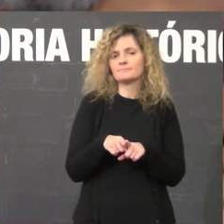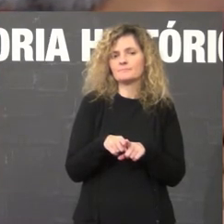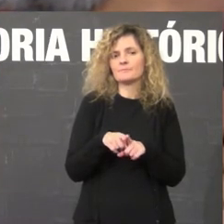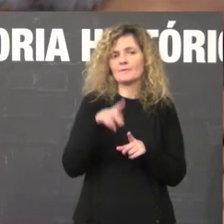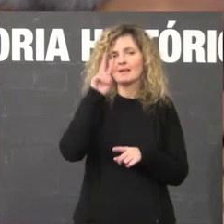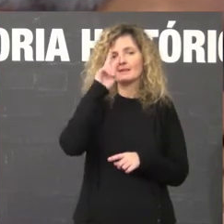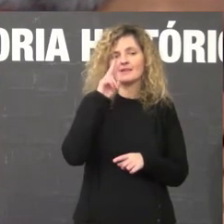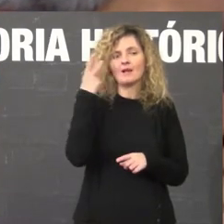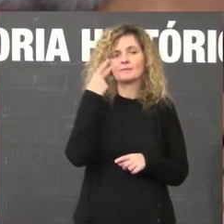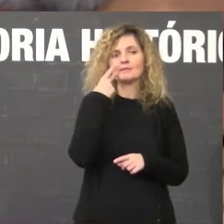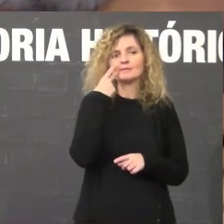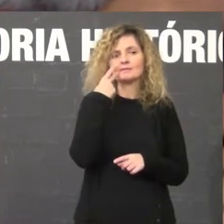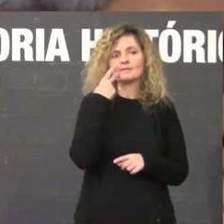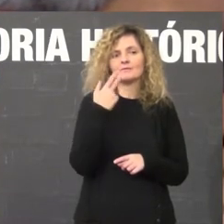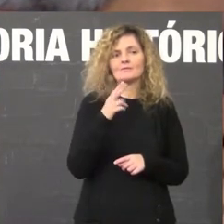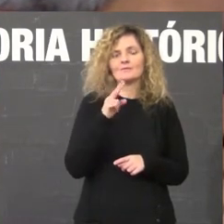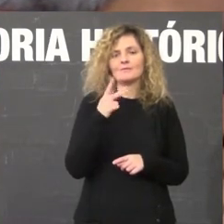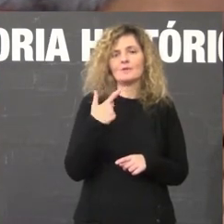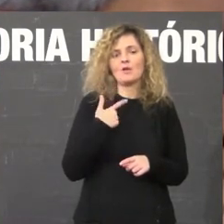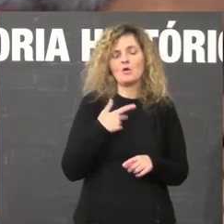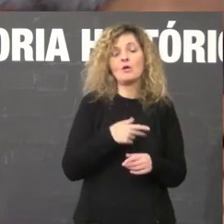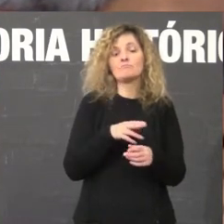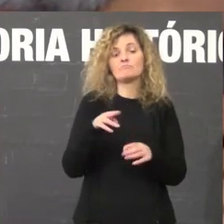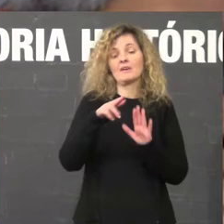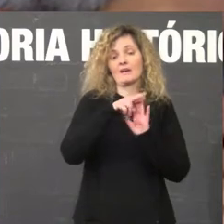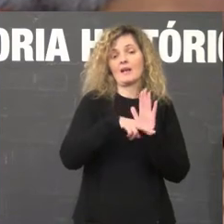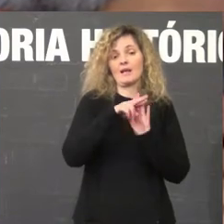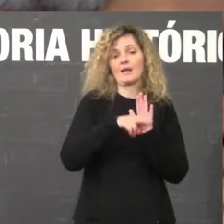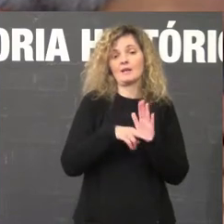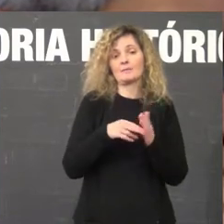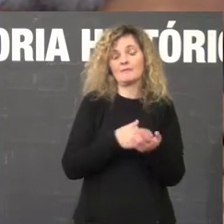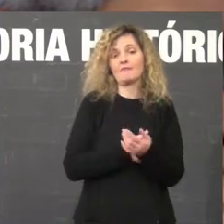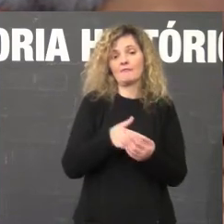travestida dun régimen fascista.